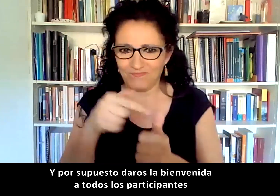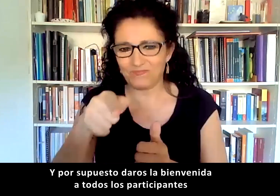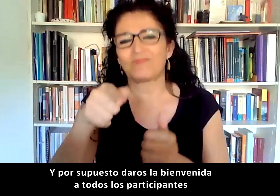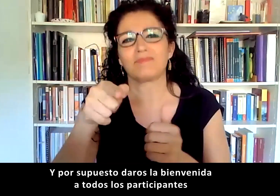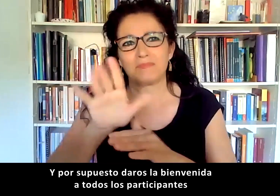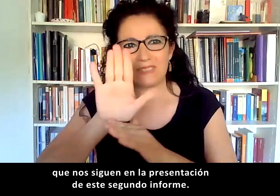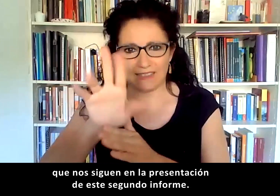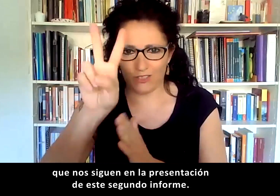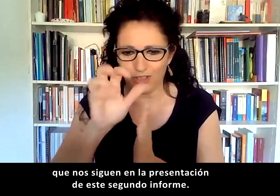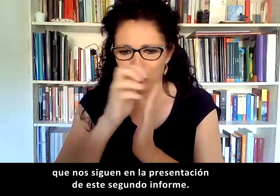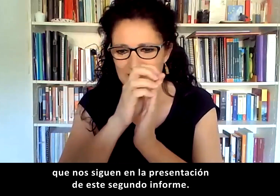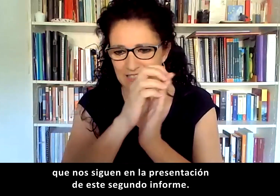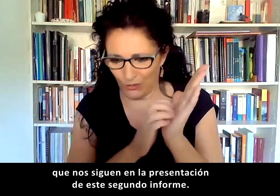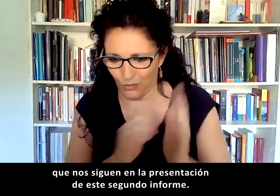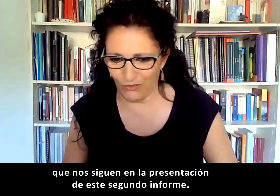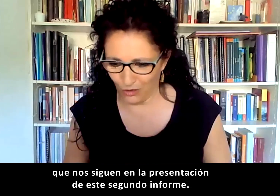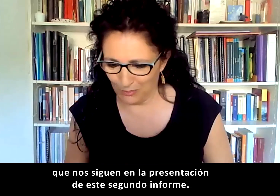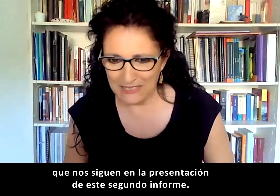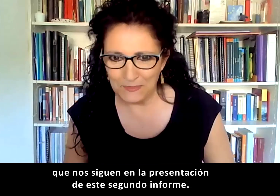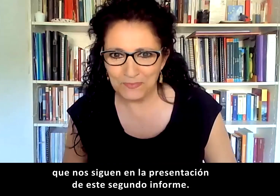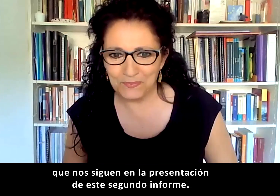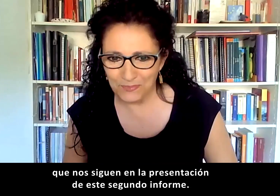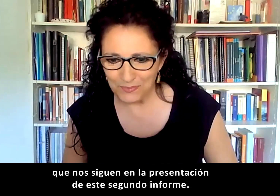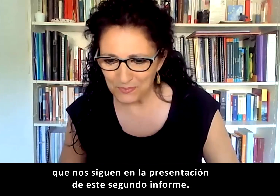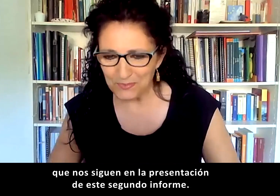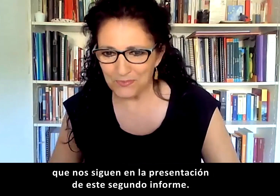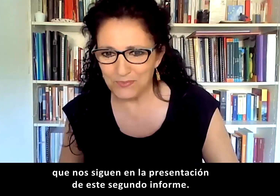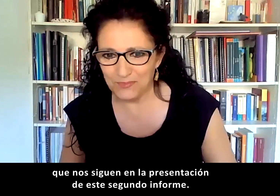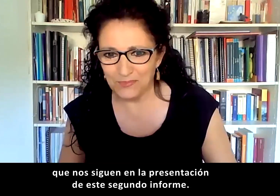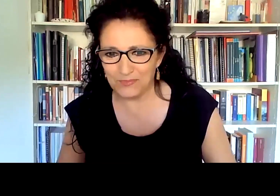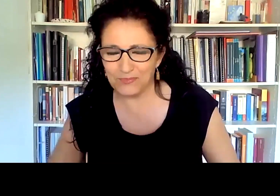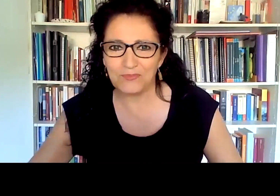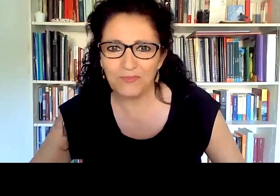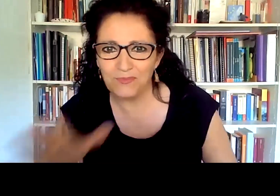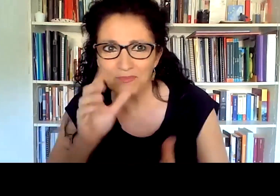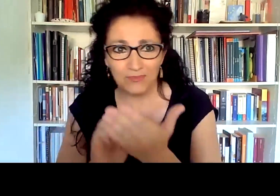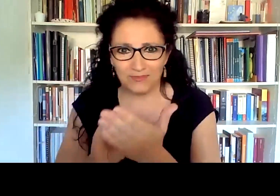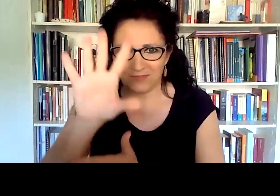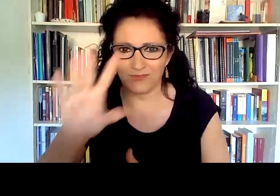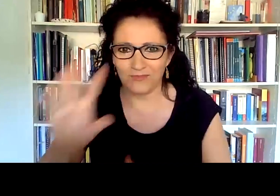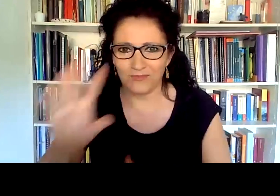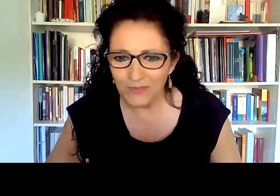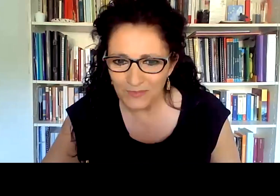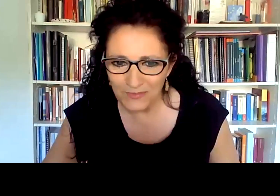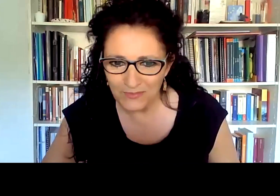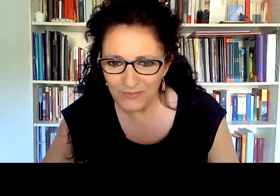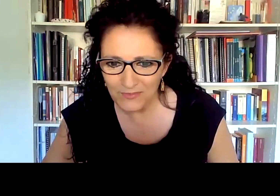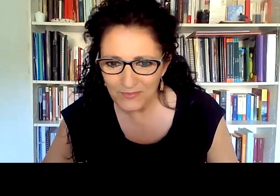la bienvenida a todos los participantes y los que nos estéis siguiendo en la presentación de este segundo informe.